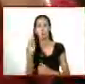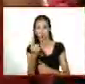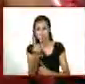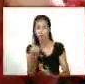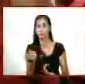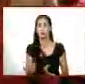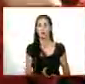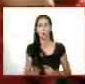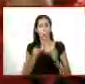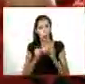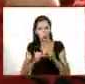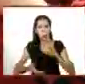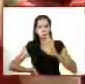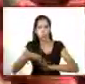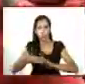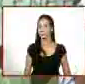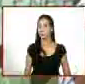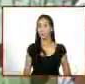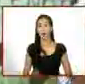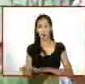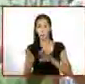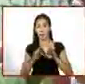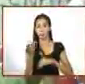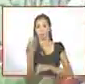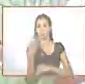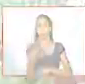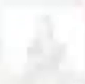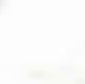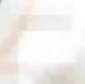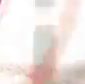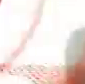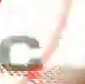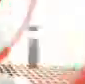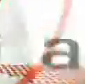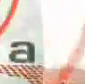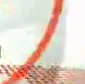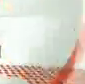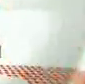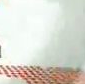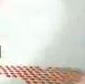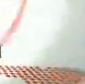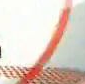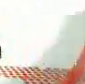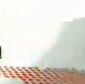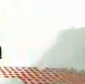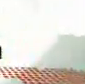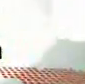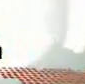mantendrán las movilizaciones de calle. Eileen Rivas, La Noticia.